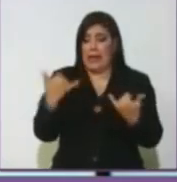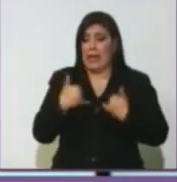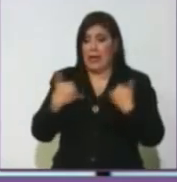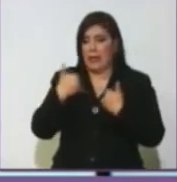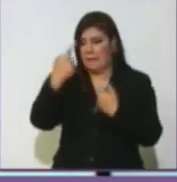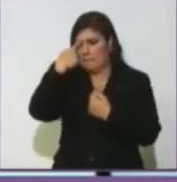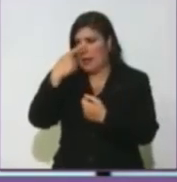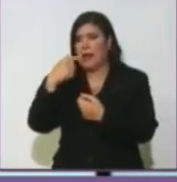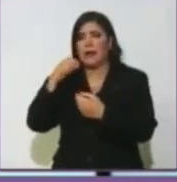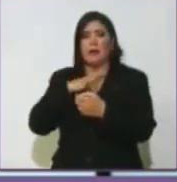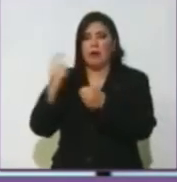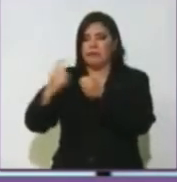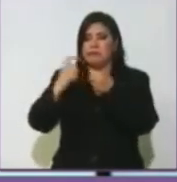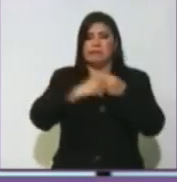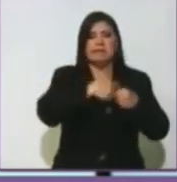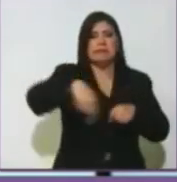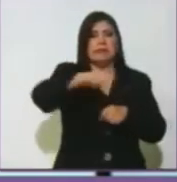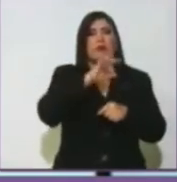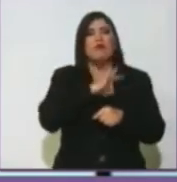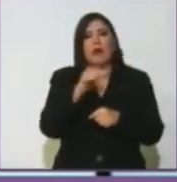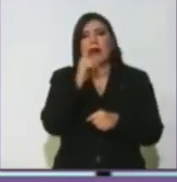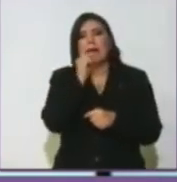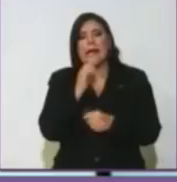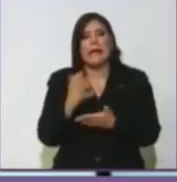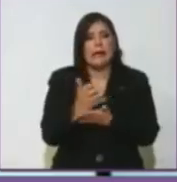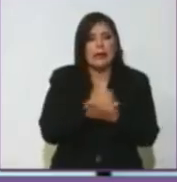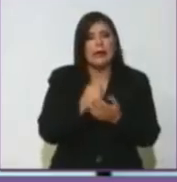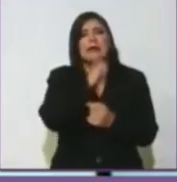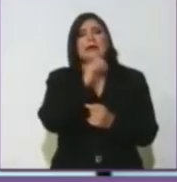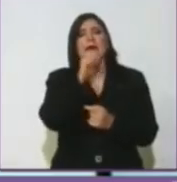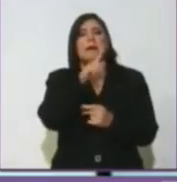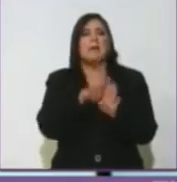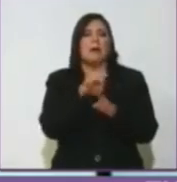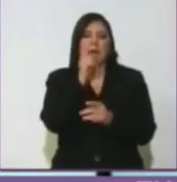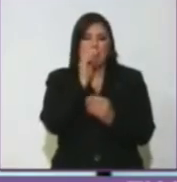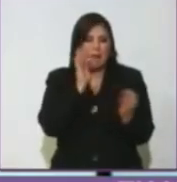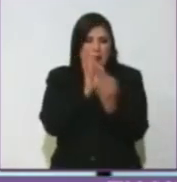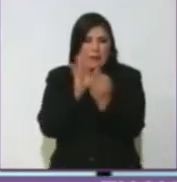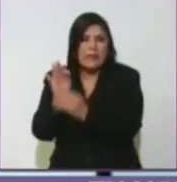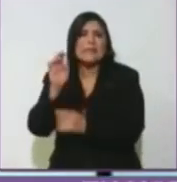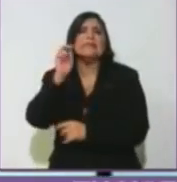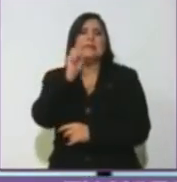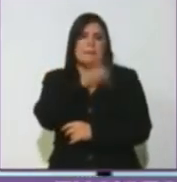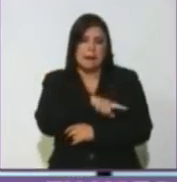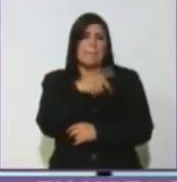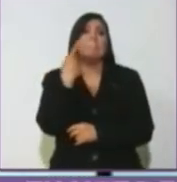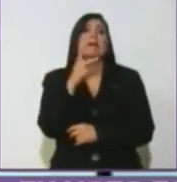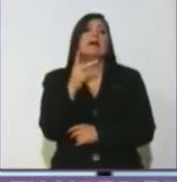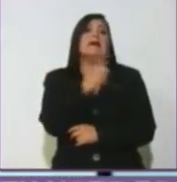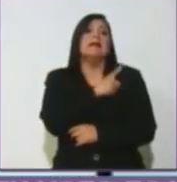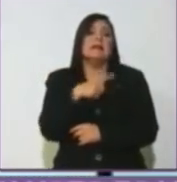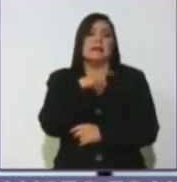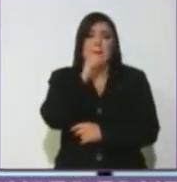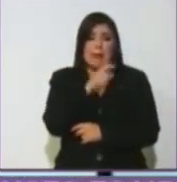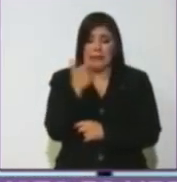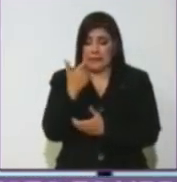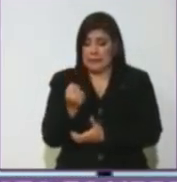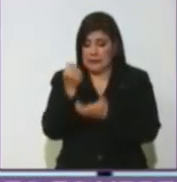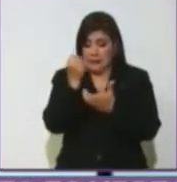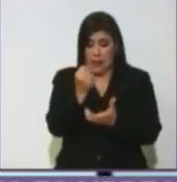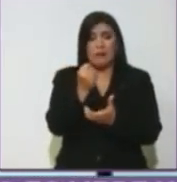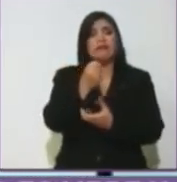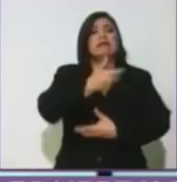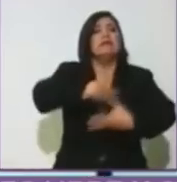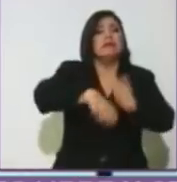de ser policías policía de proximidad también pero también tenemos que recuperar la inversión pública en